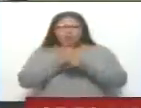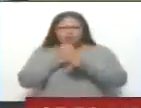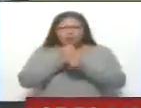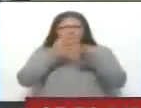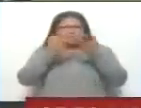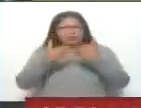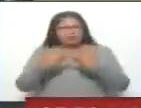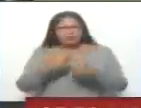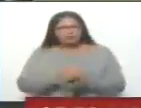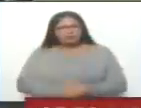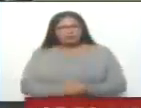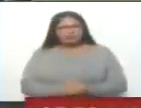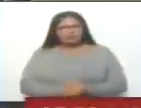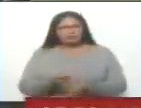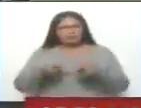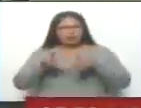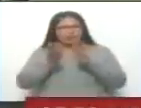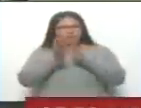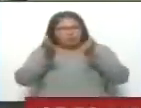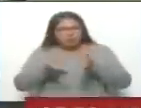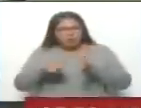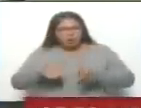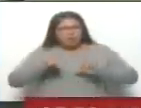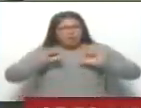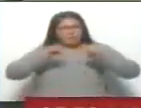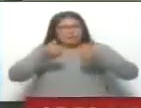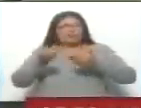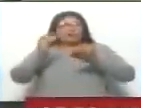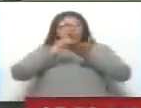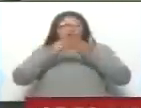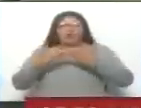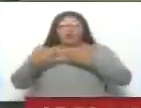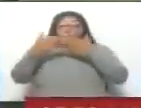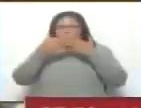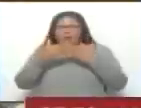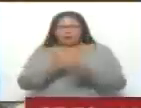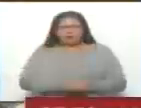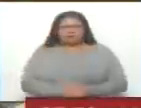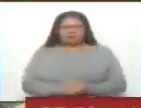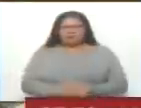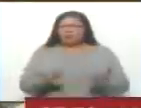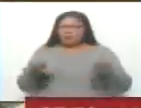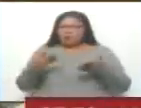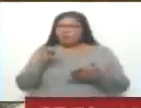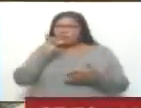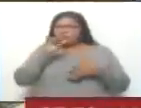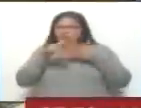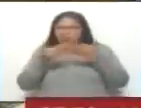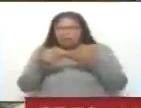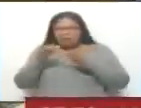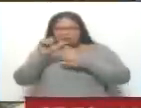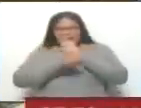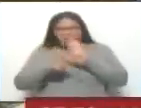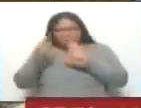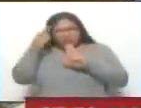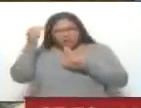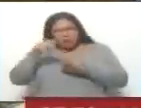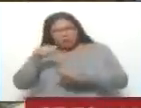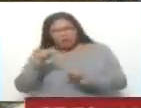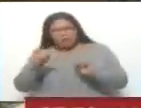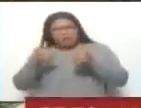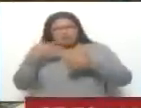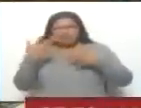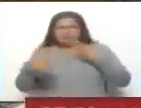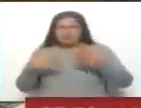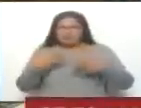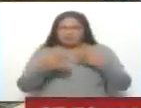administrativos y a los estudiantes que hoy inician nuevamente el año escolar. ¿Cuál es el reporte que tienen ustedes al día de hoy de inicio de actividades